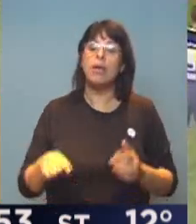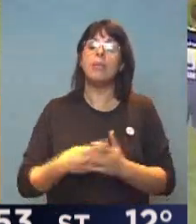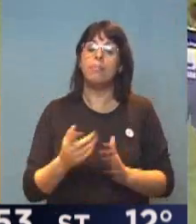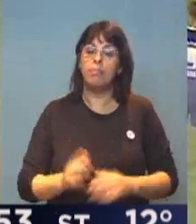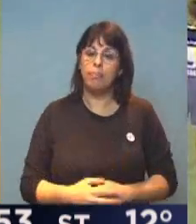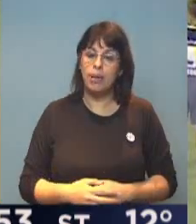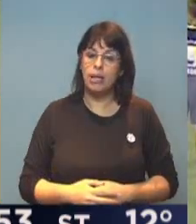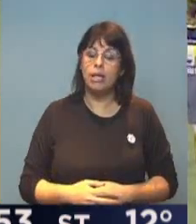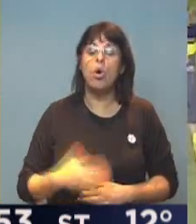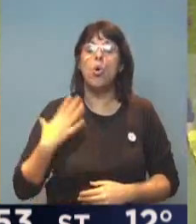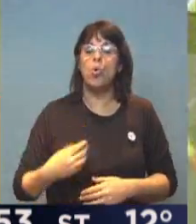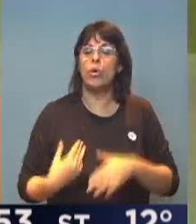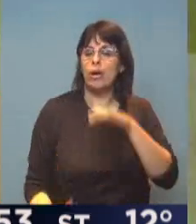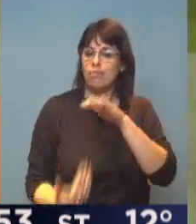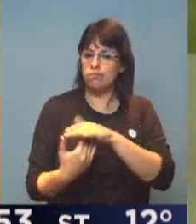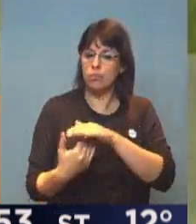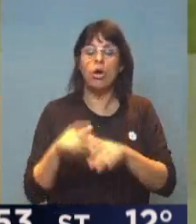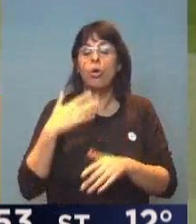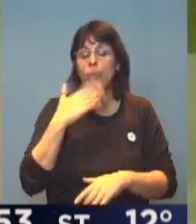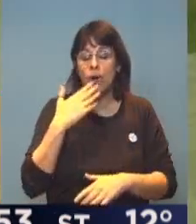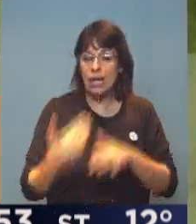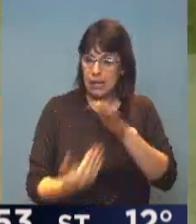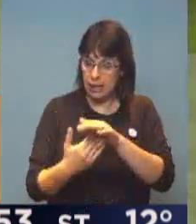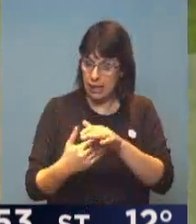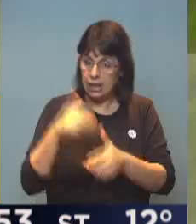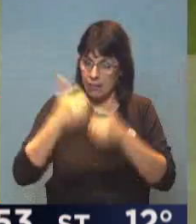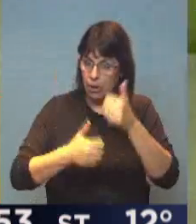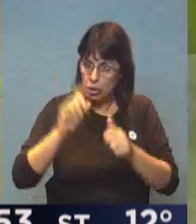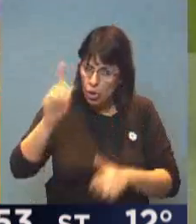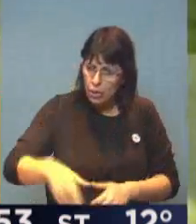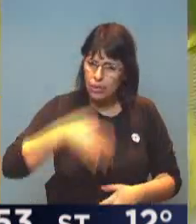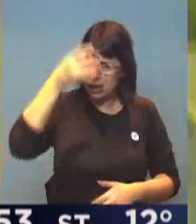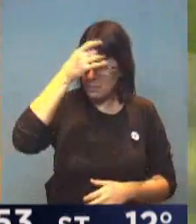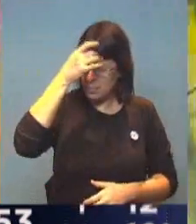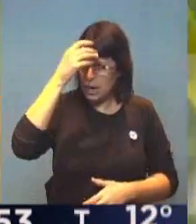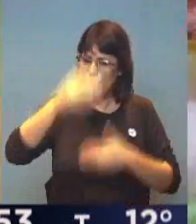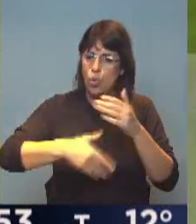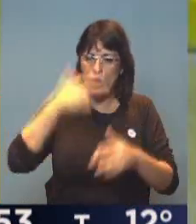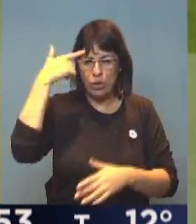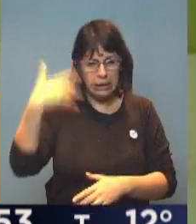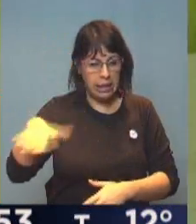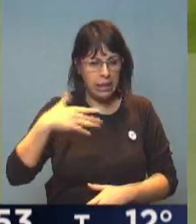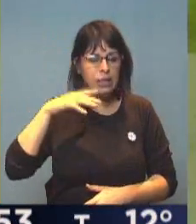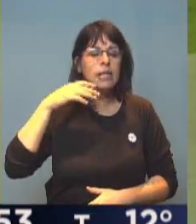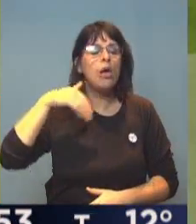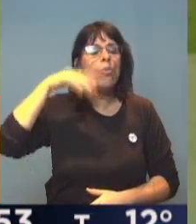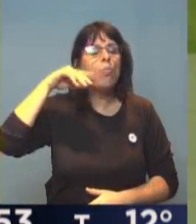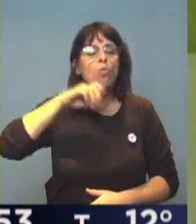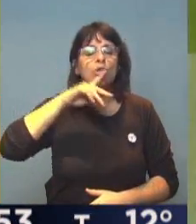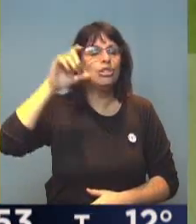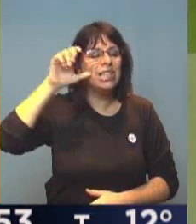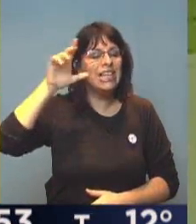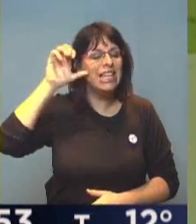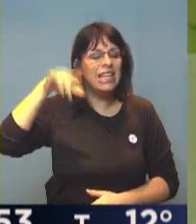es el líder del campeonato. Tenía todo para ganar. Llega el penal. La inteligencia de un jugador como el Rolfi Montenegro, una vez más, para